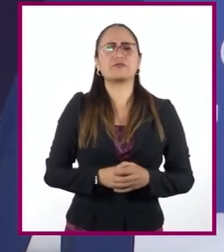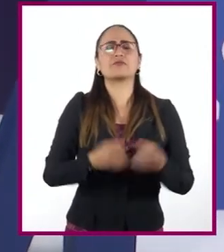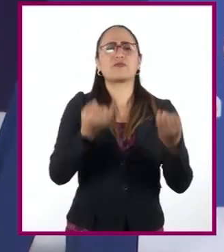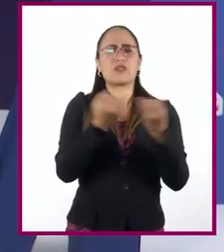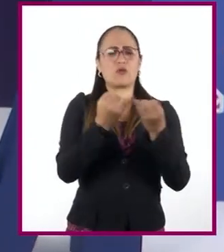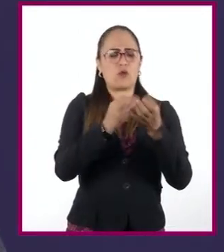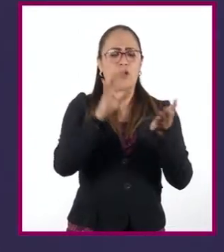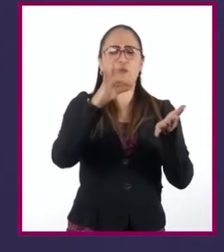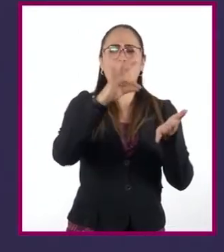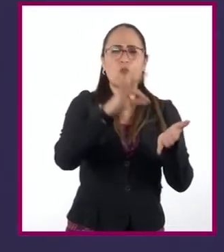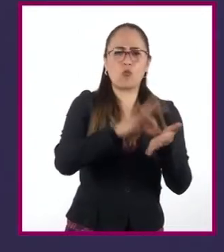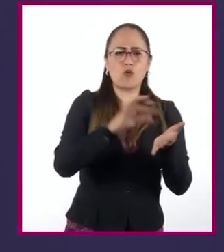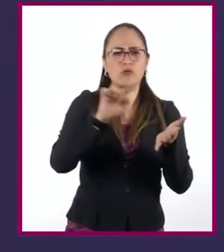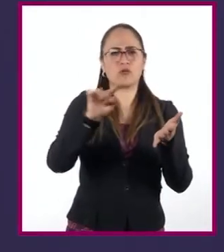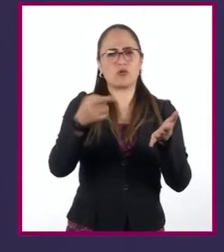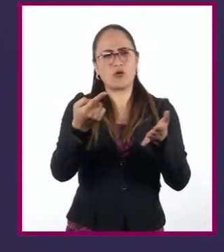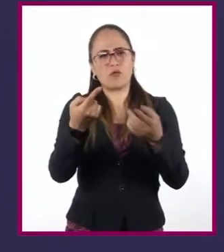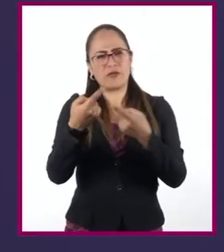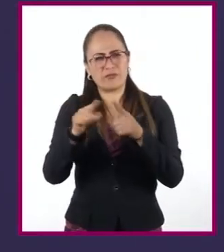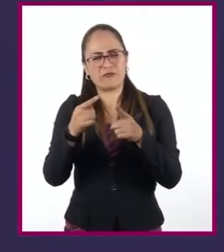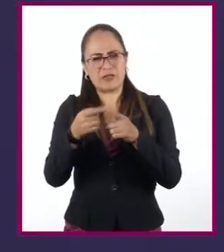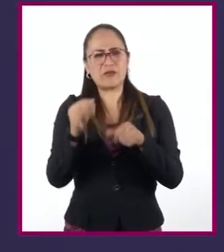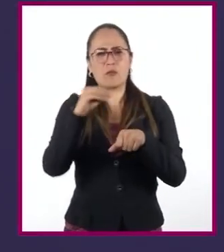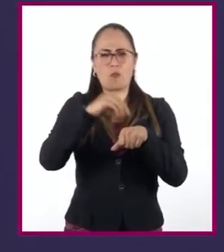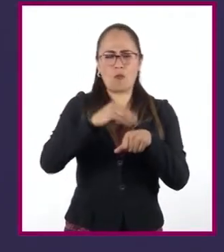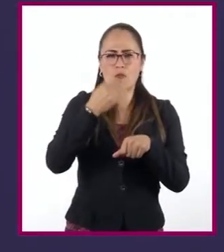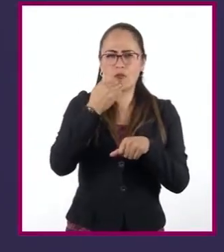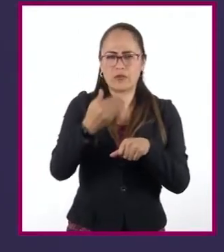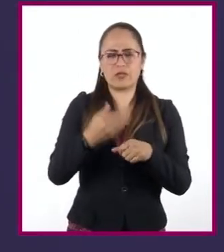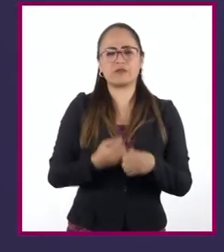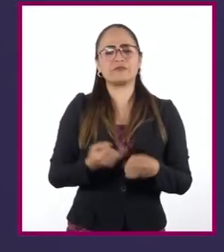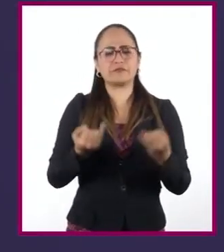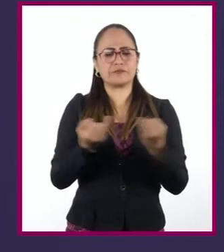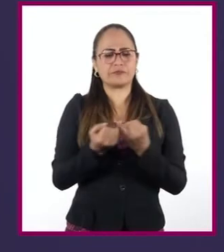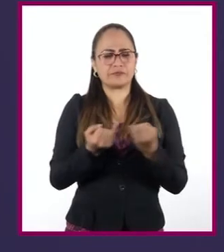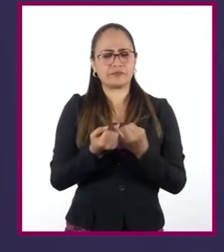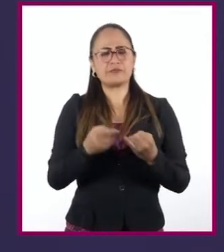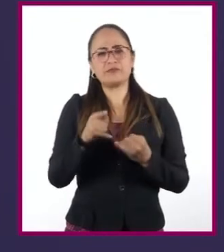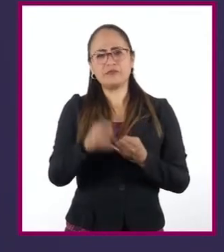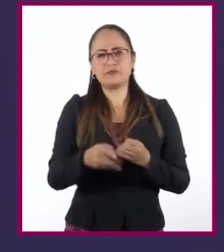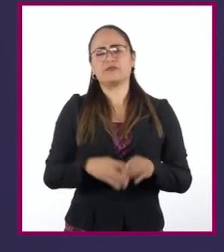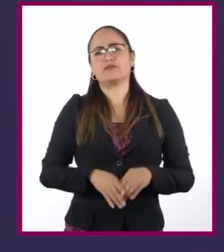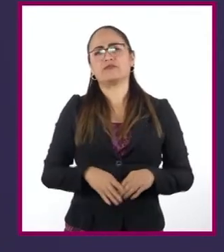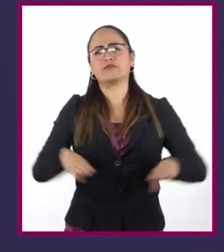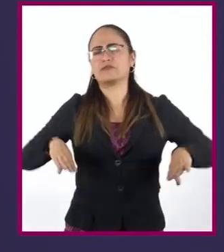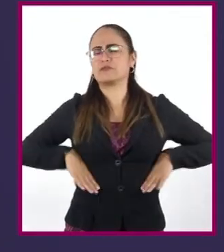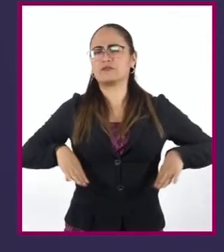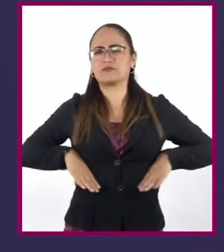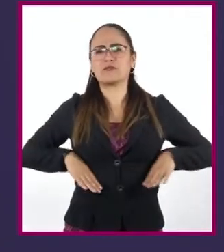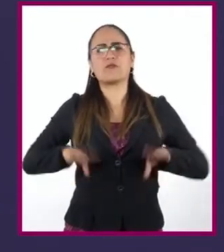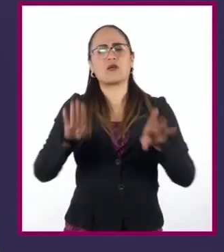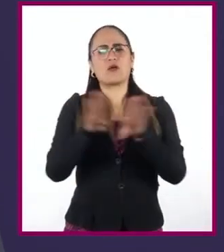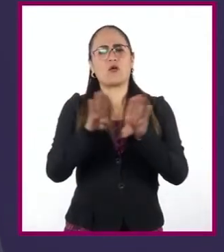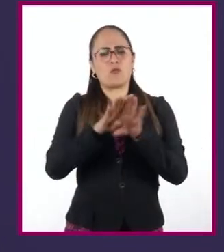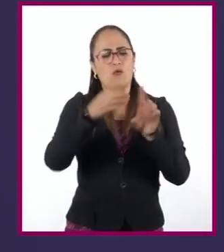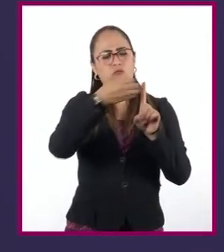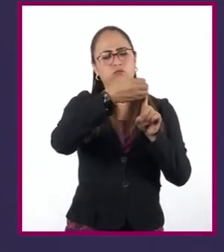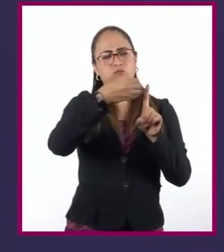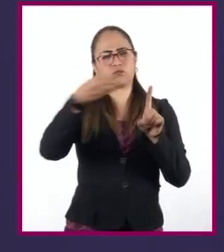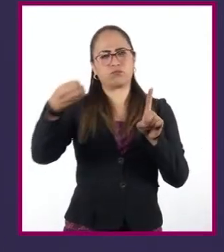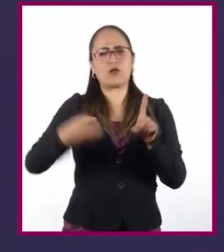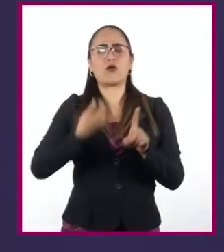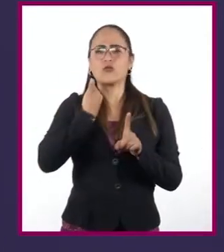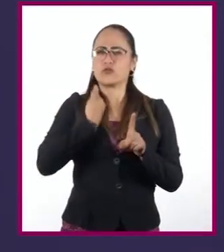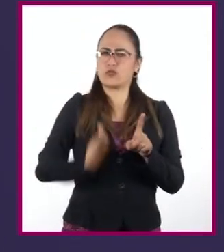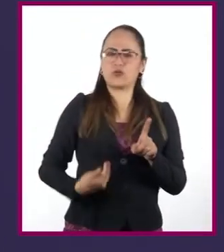de puntuación. La objetividad es una propiedad del texto que se consigue redactando las oraciones en primera